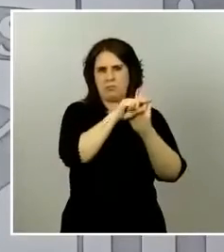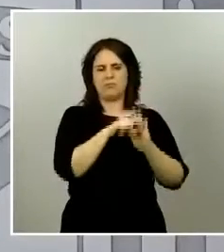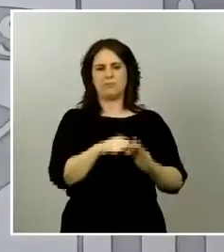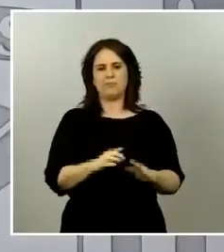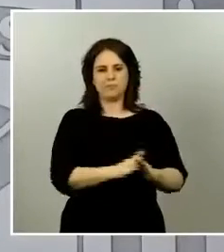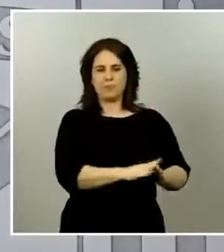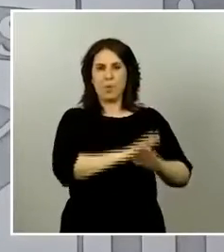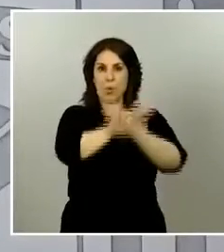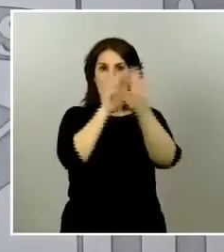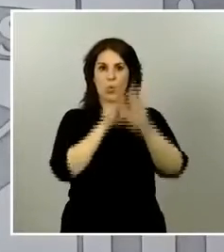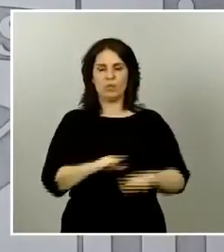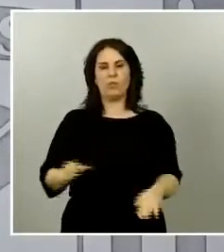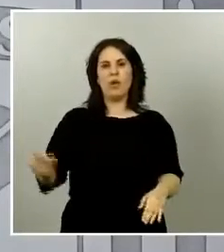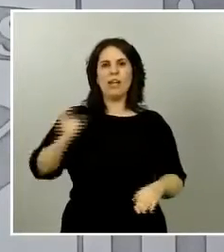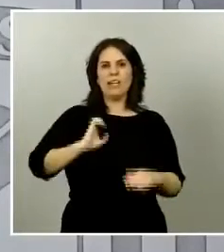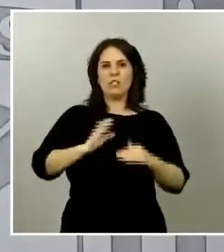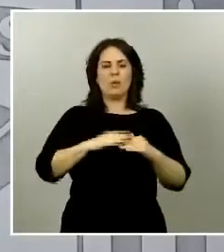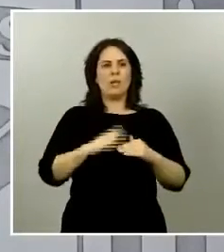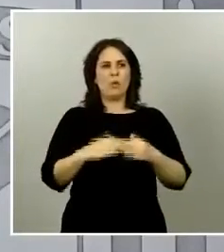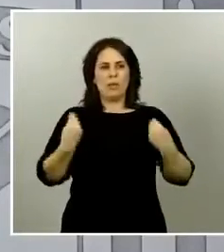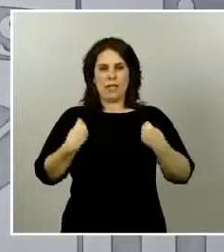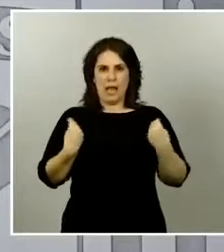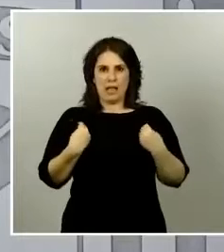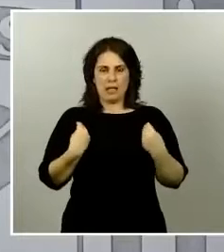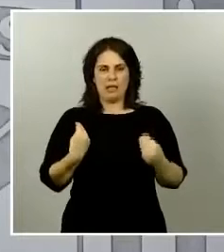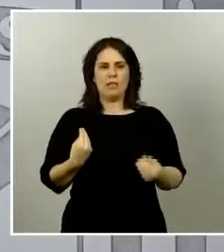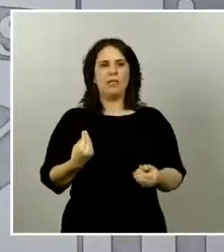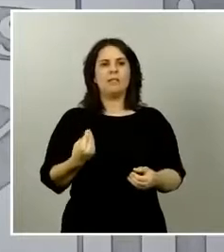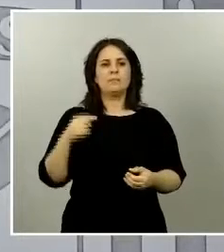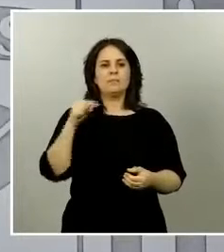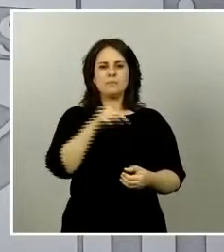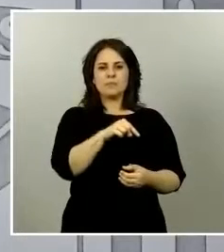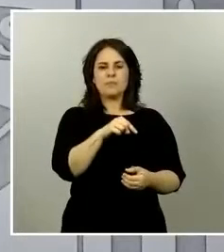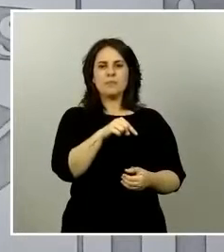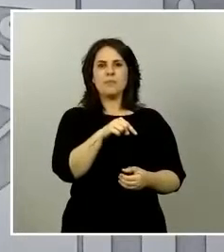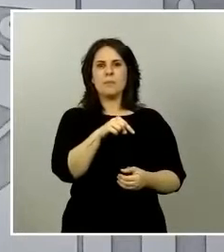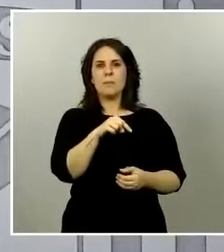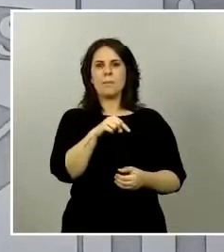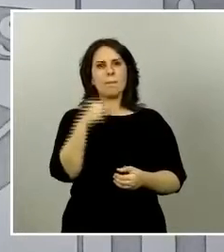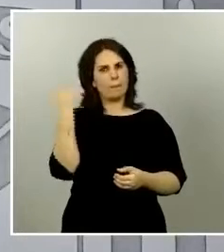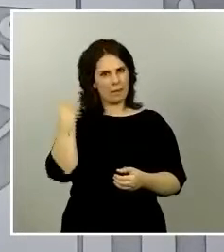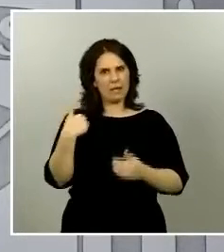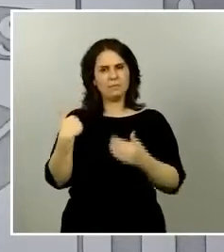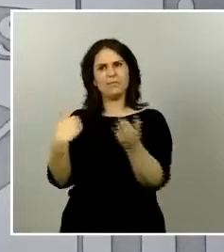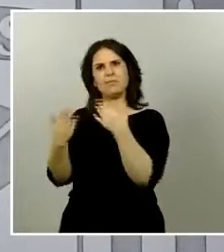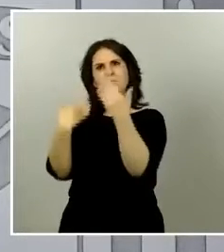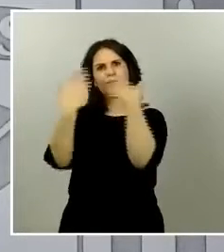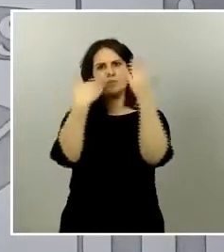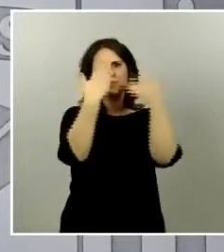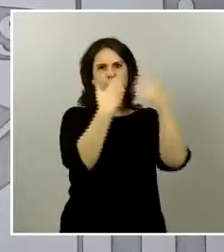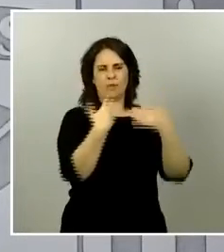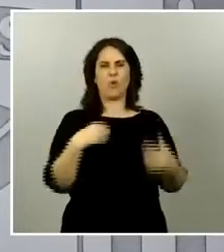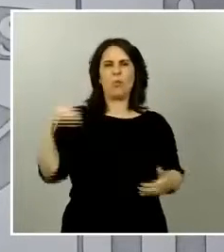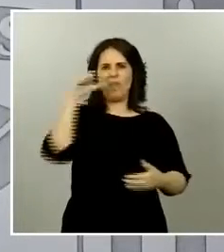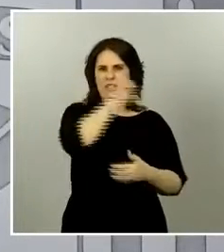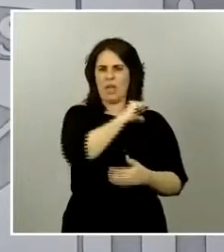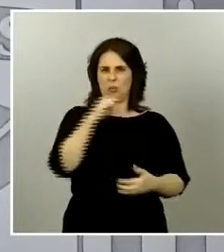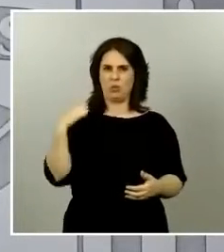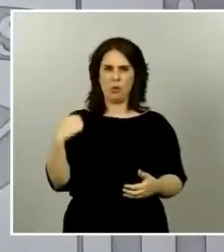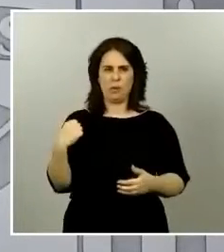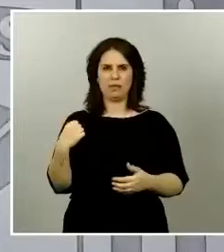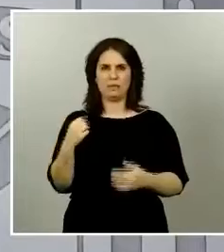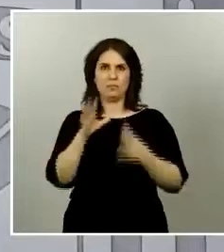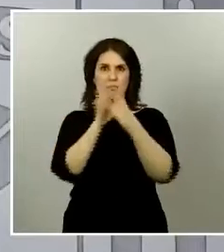que queremos para el futuro. Y, por último, en relación con el ingreso mínimo vital, sin duda, tiene que ser una prestación que está